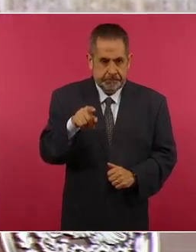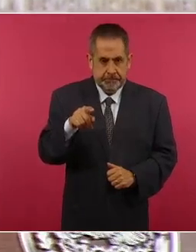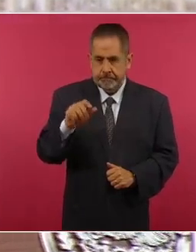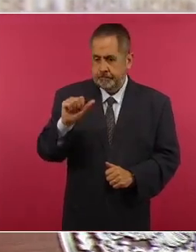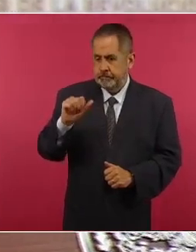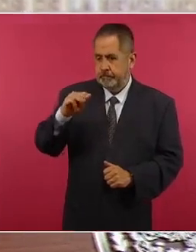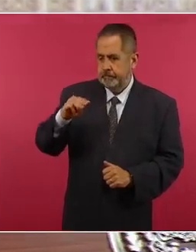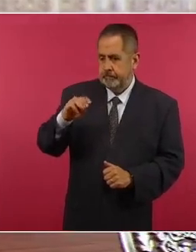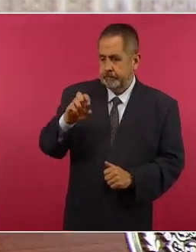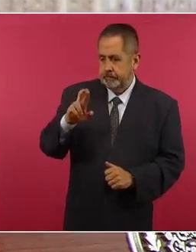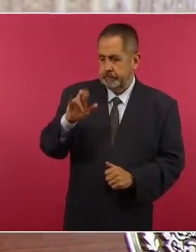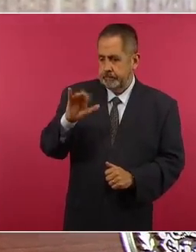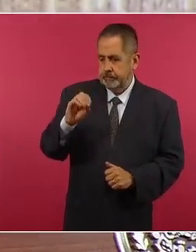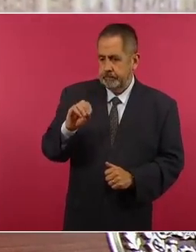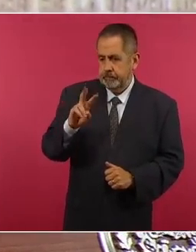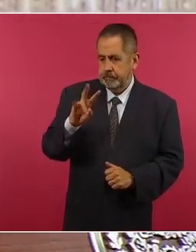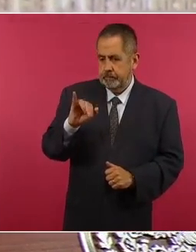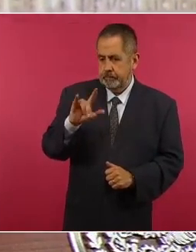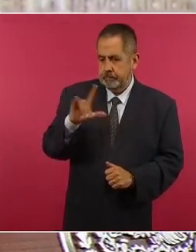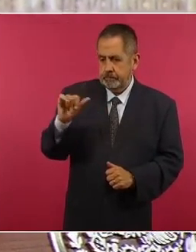Américo Villarreal, una gente